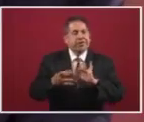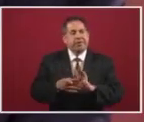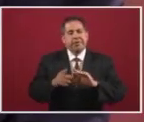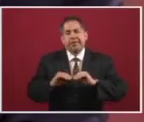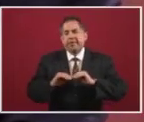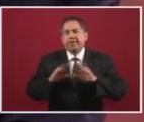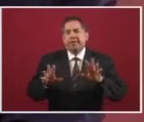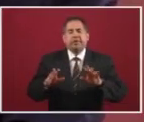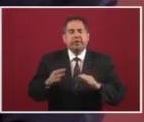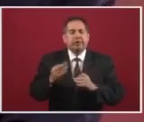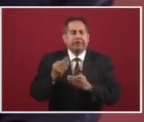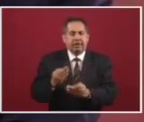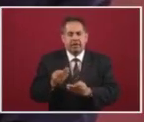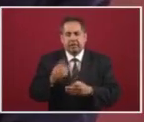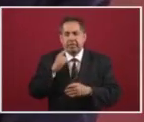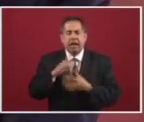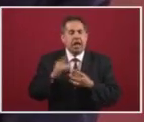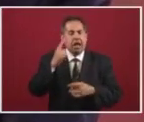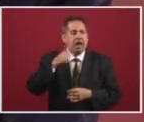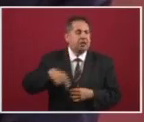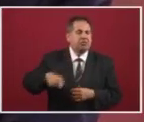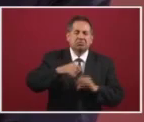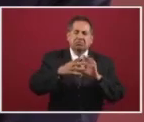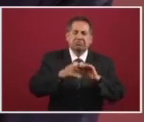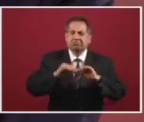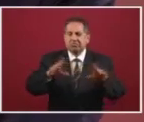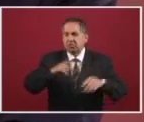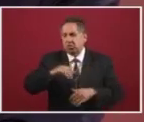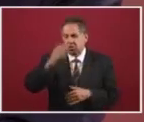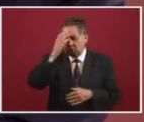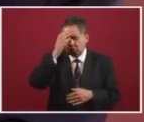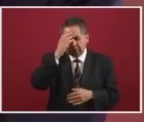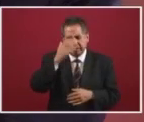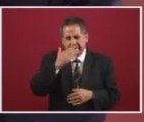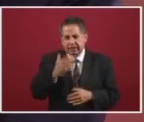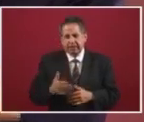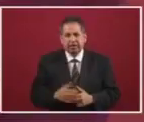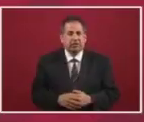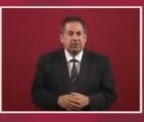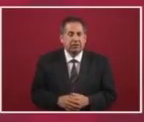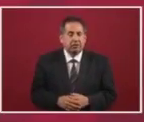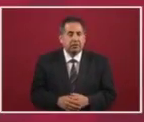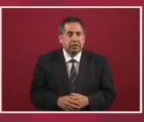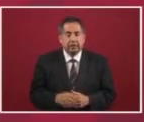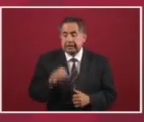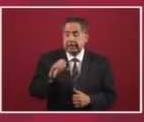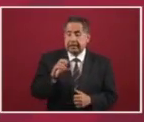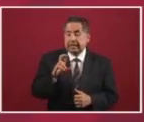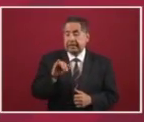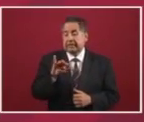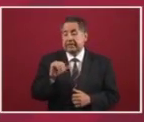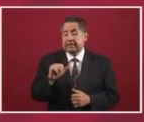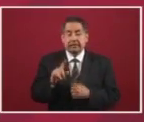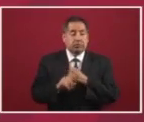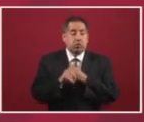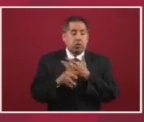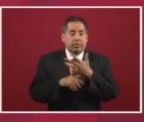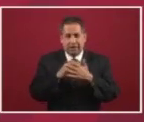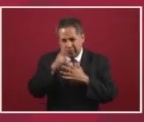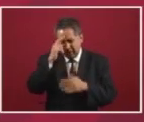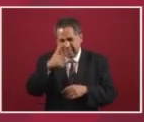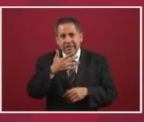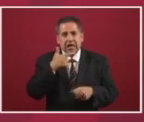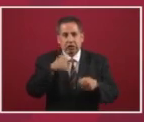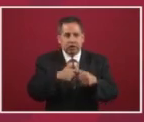muy importante, además que todos conozcamos. Cuando se da la crisis por el combate al